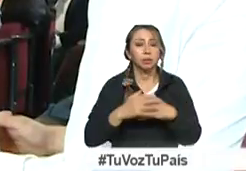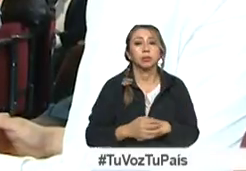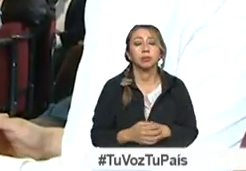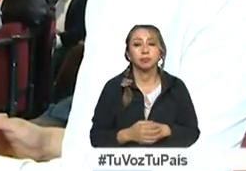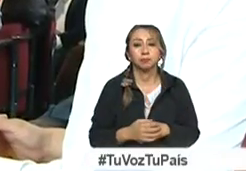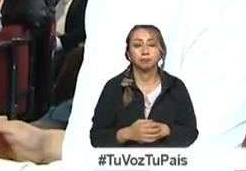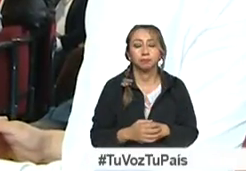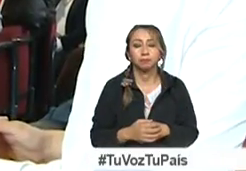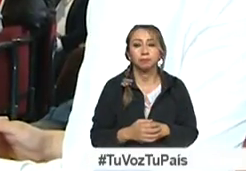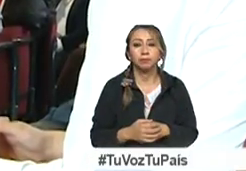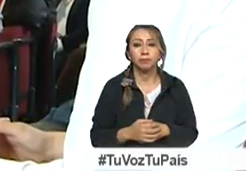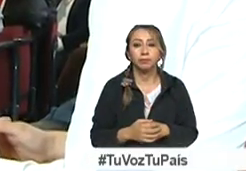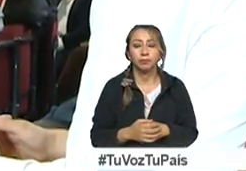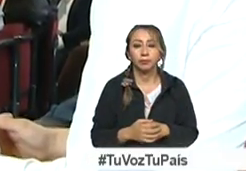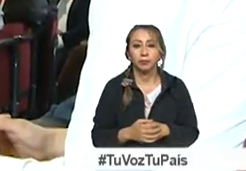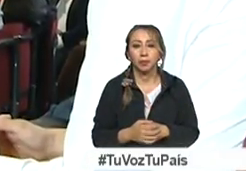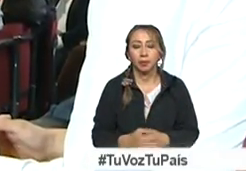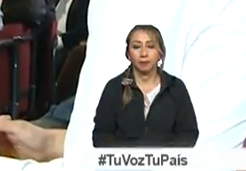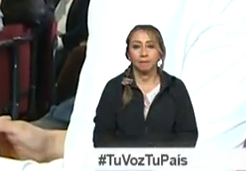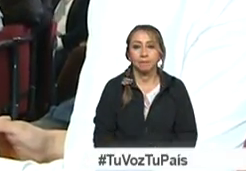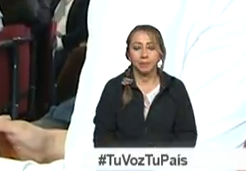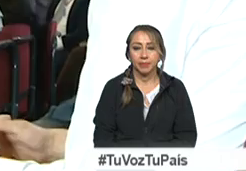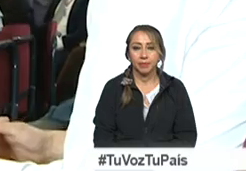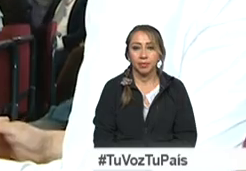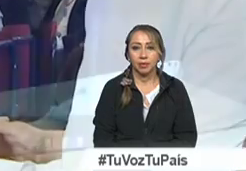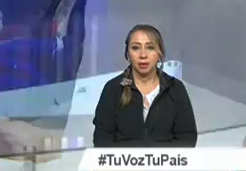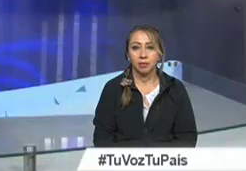katherine morejón noticiero ciudadano